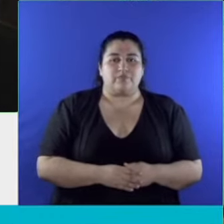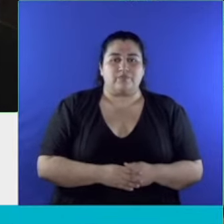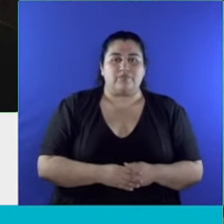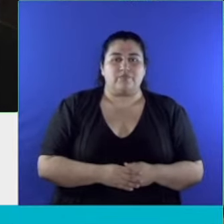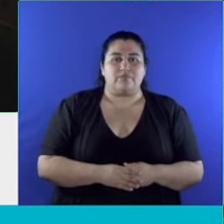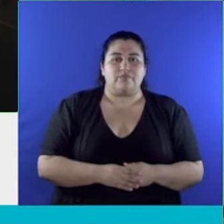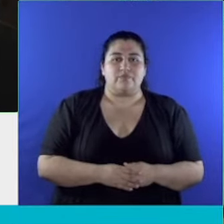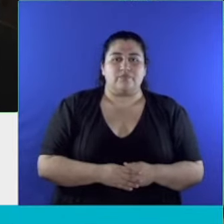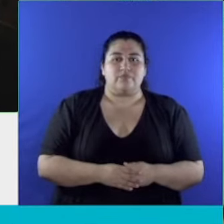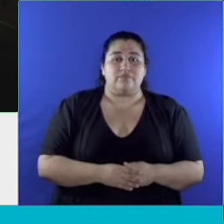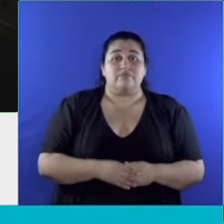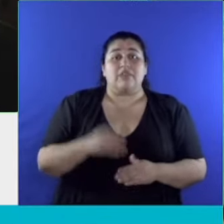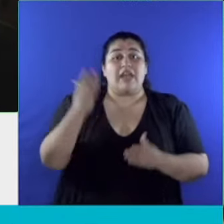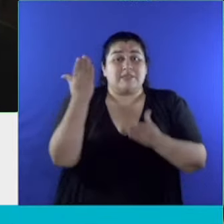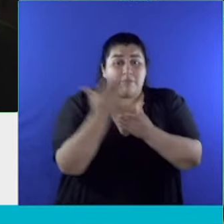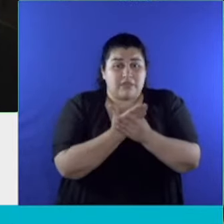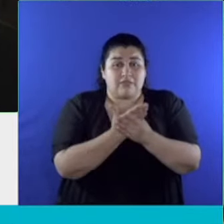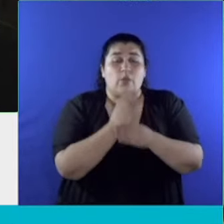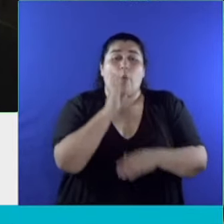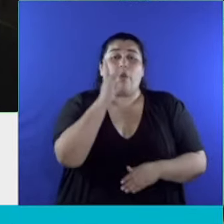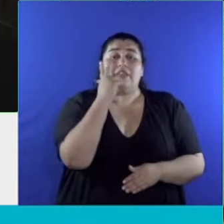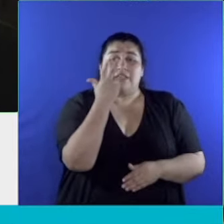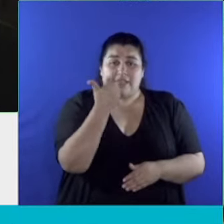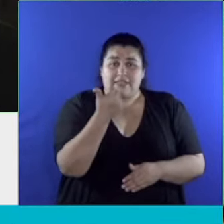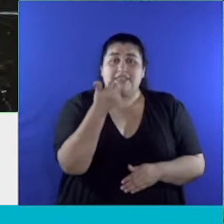diputado por el expediente de 3667